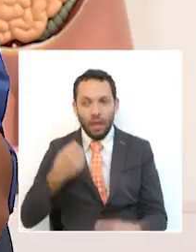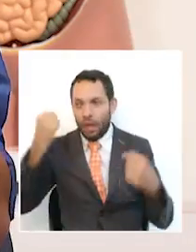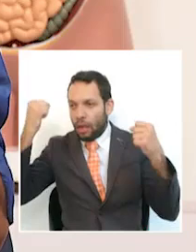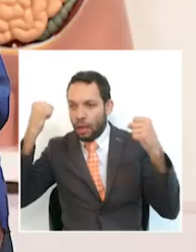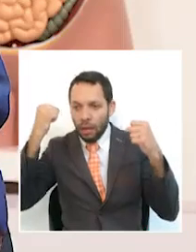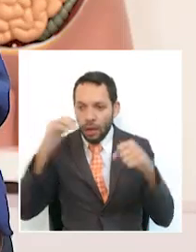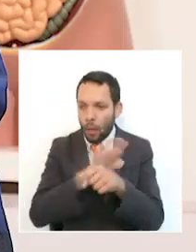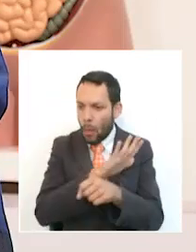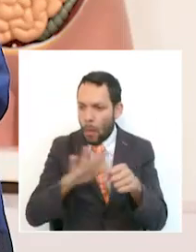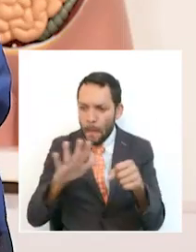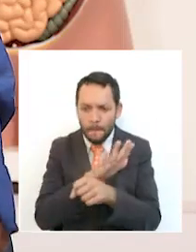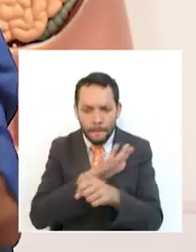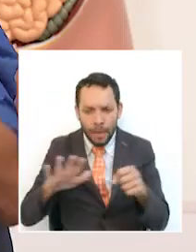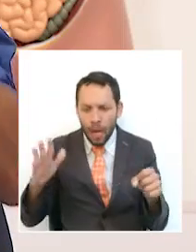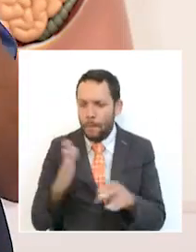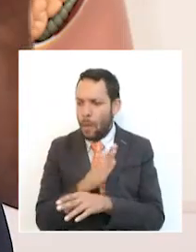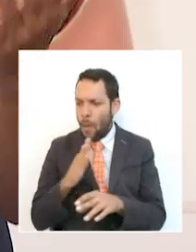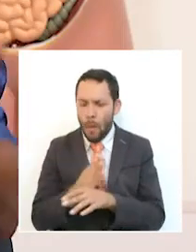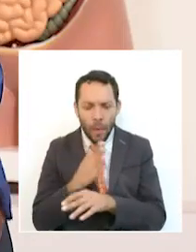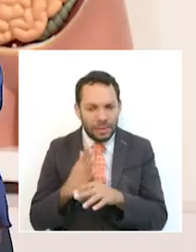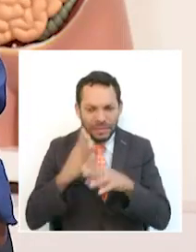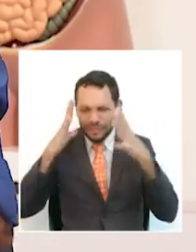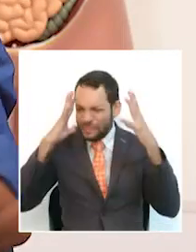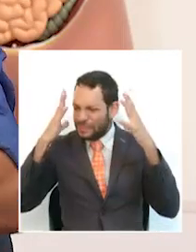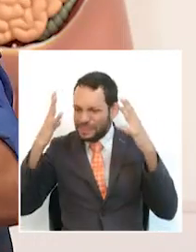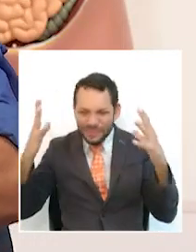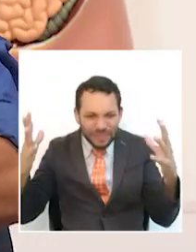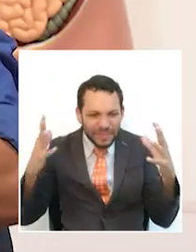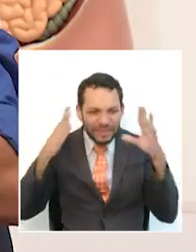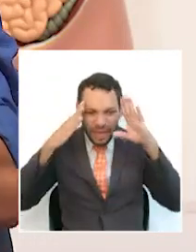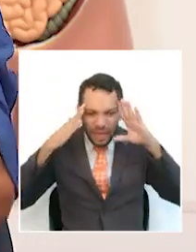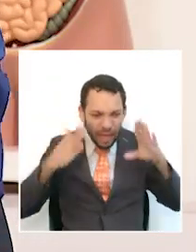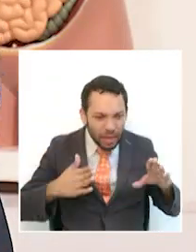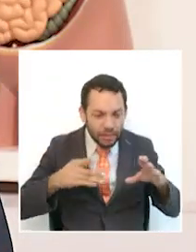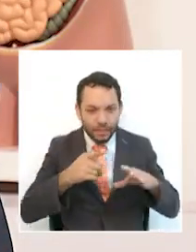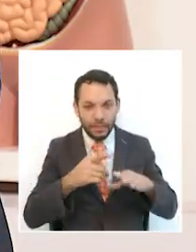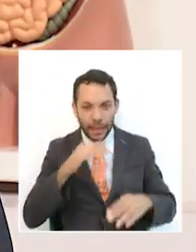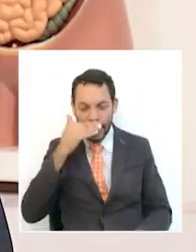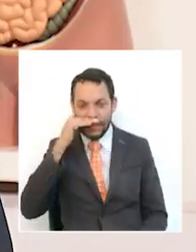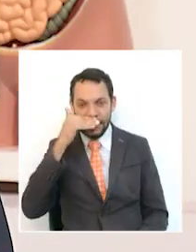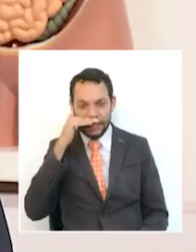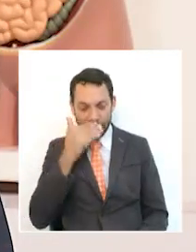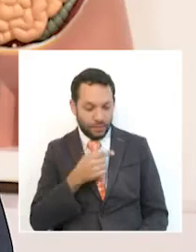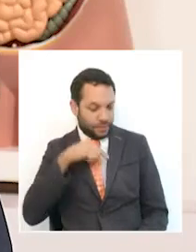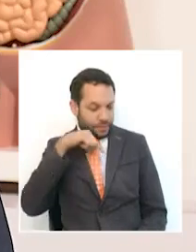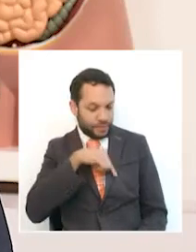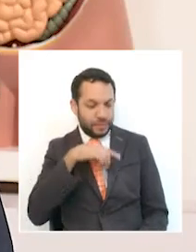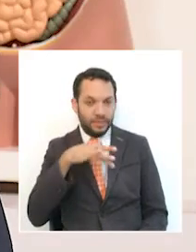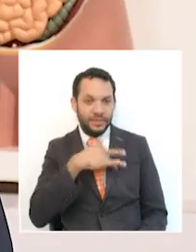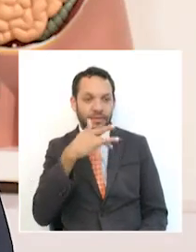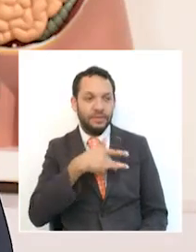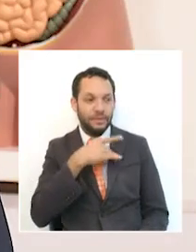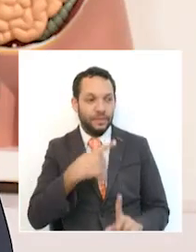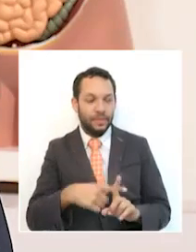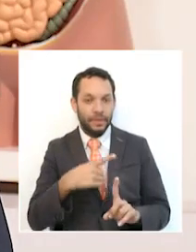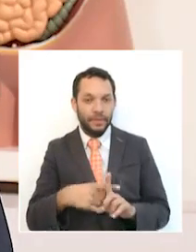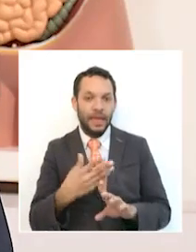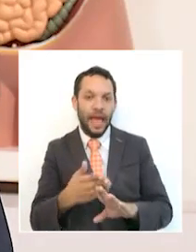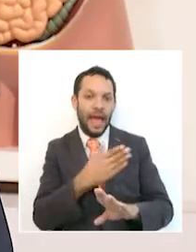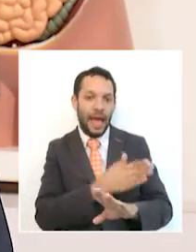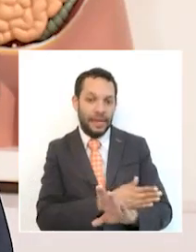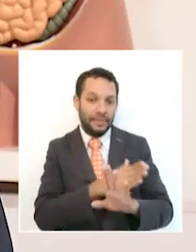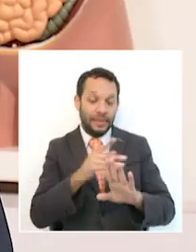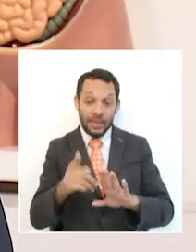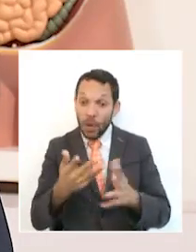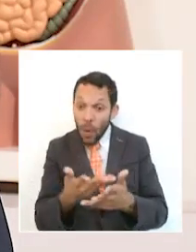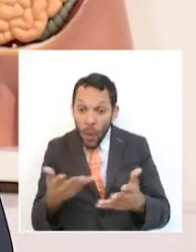tanta información que no es nos dedicamos a esas otras cosas despertar el niño interior es eso es ponernos alegres antes de que sucedan